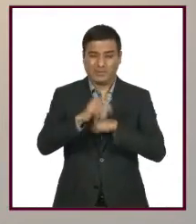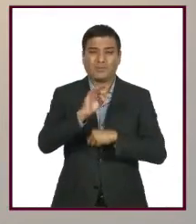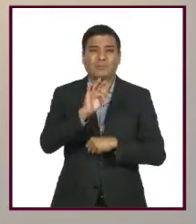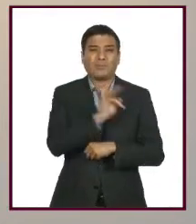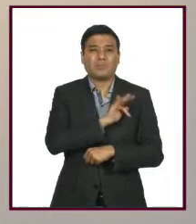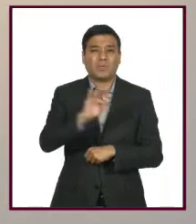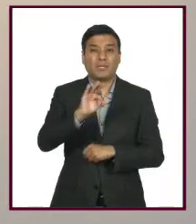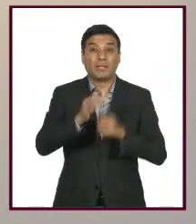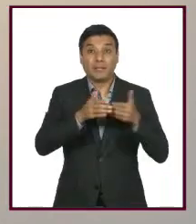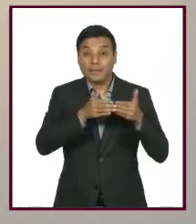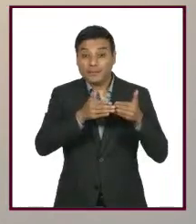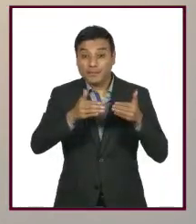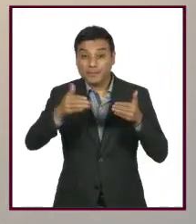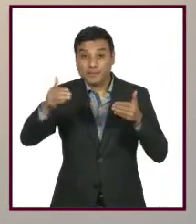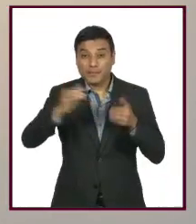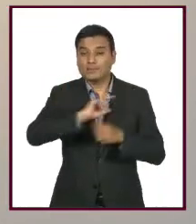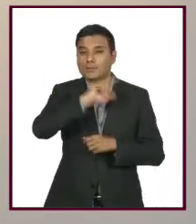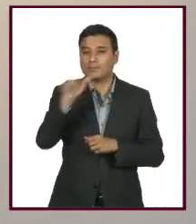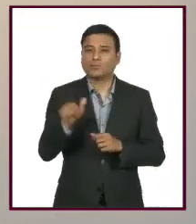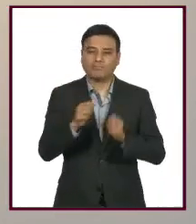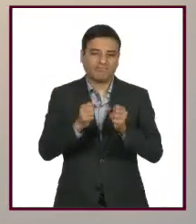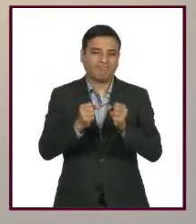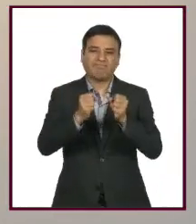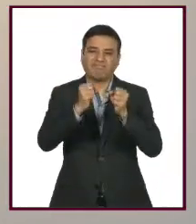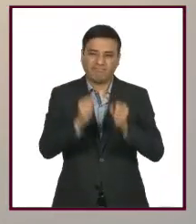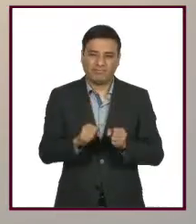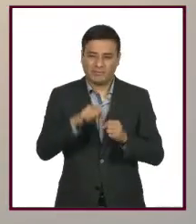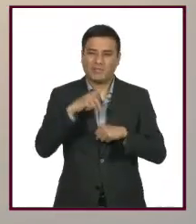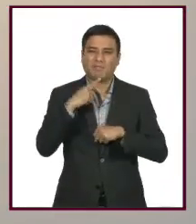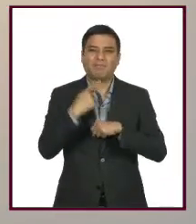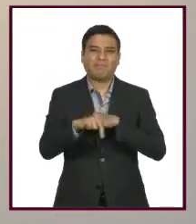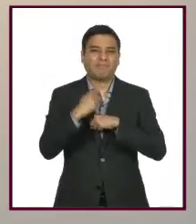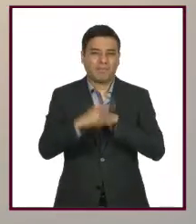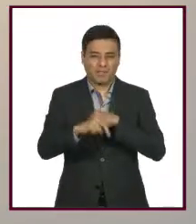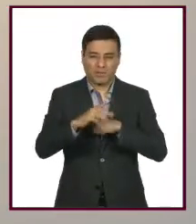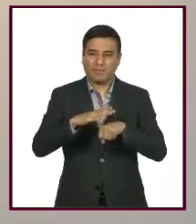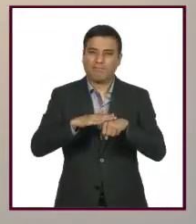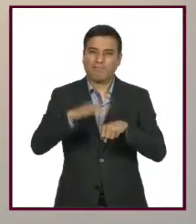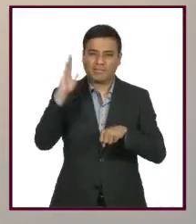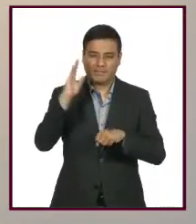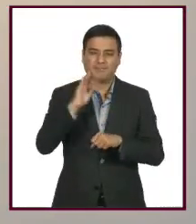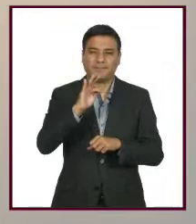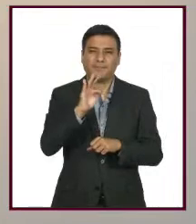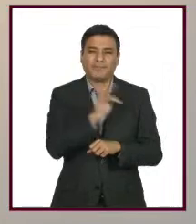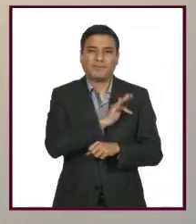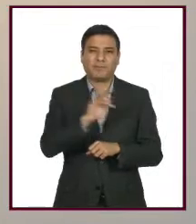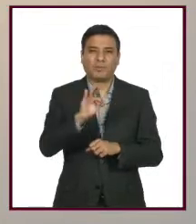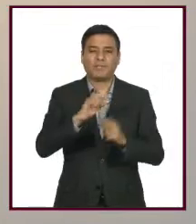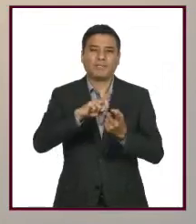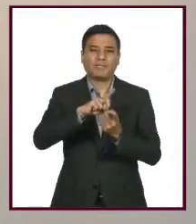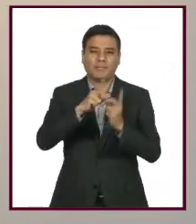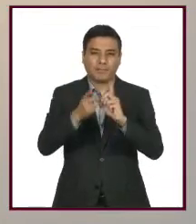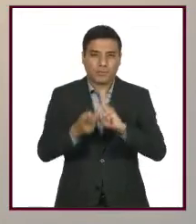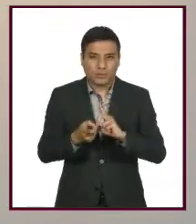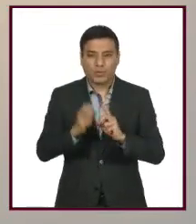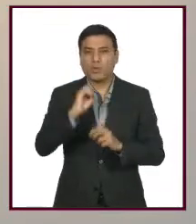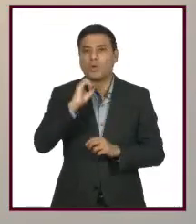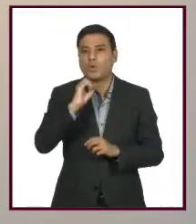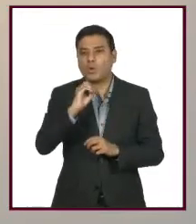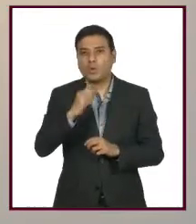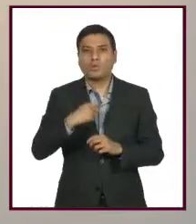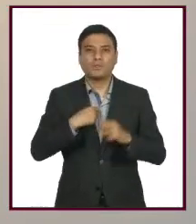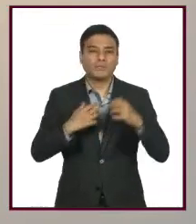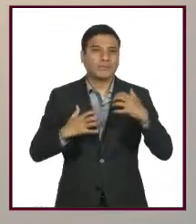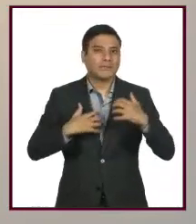a la larga sea más el riesgo que se ha visto que puedan desarrollar una depresión, un trastorno de ansiedad, incluso